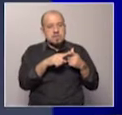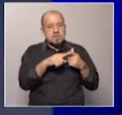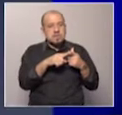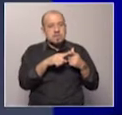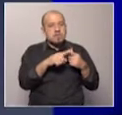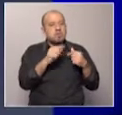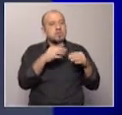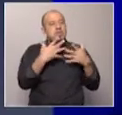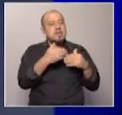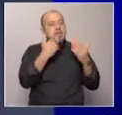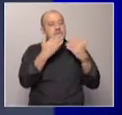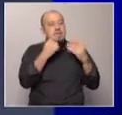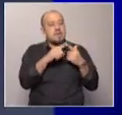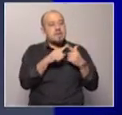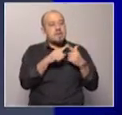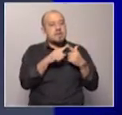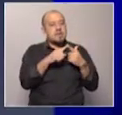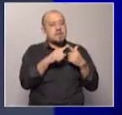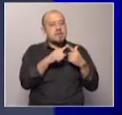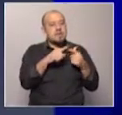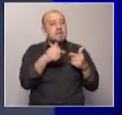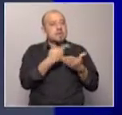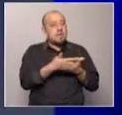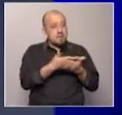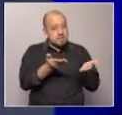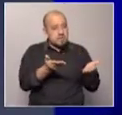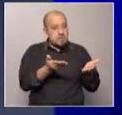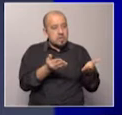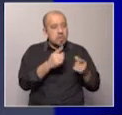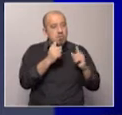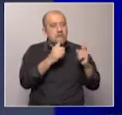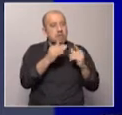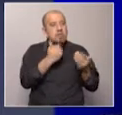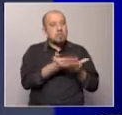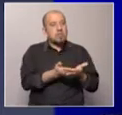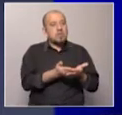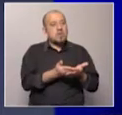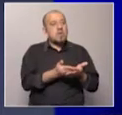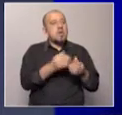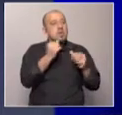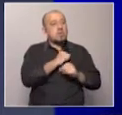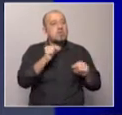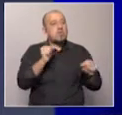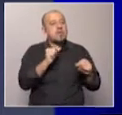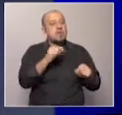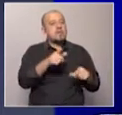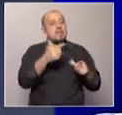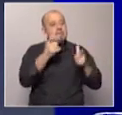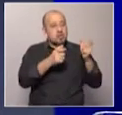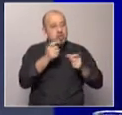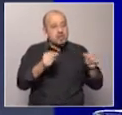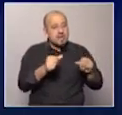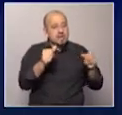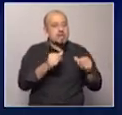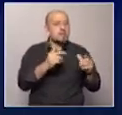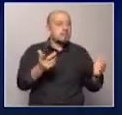hablar porque recién dijo bueno presentó de alguna de las propuestas que tienen que ver con lograr que las personas que cometen por ejemplo